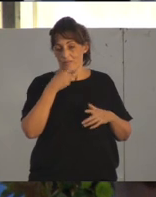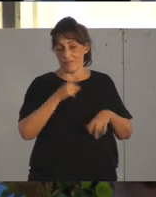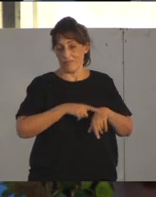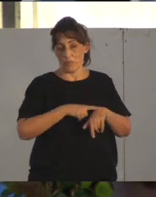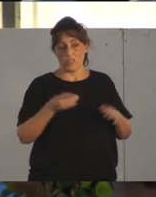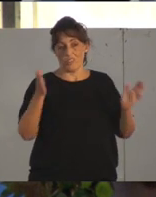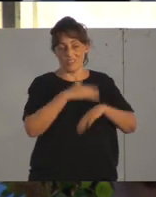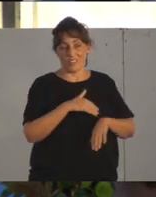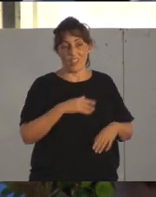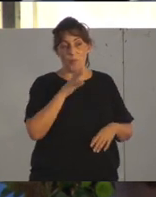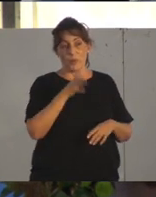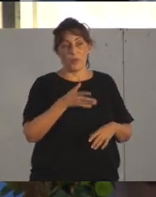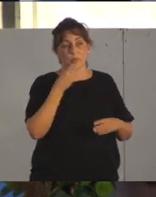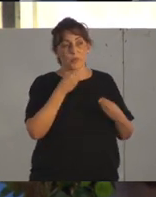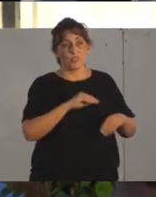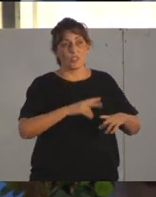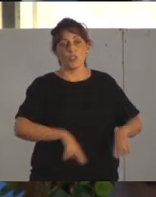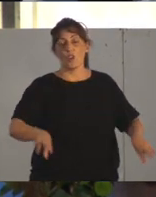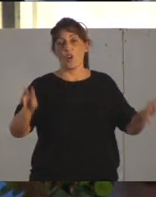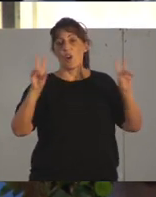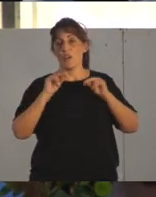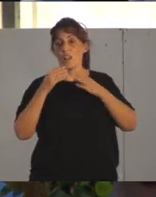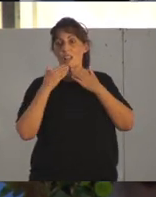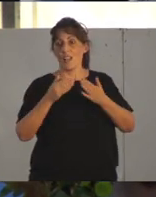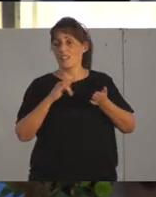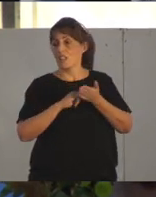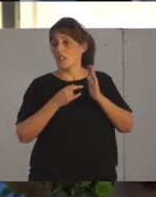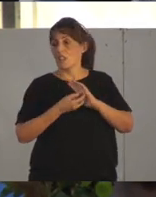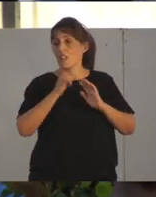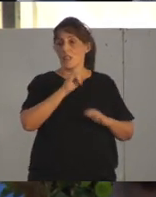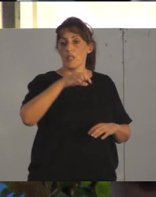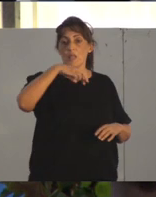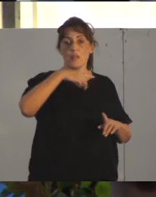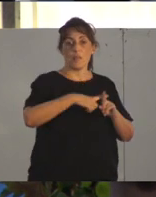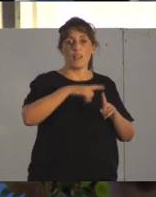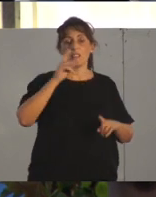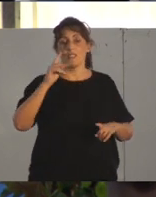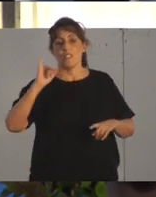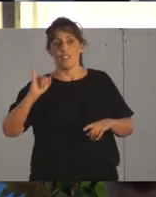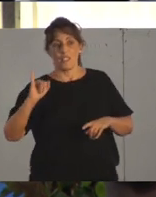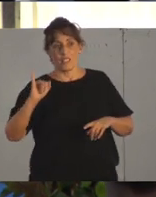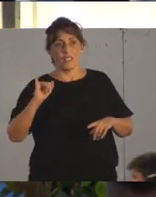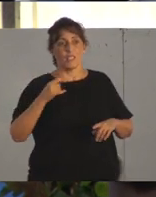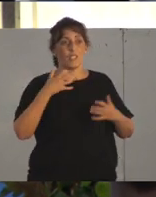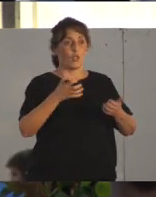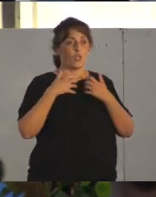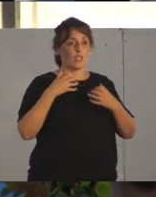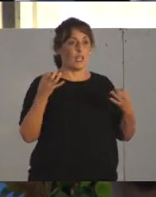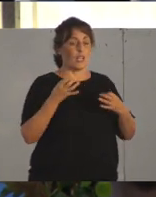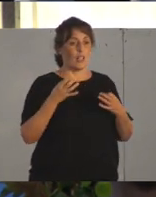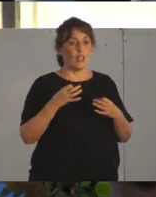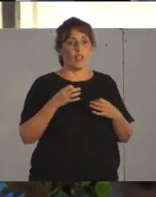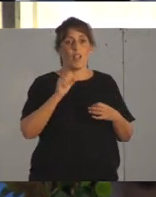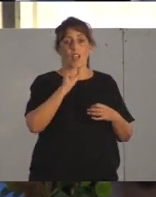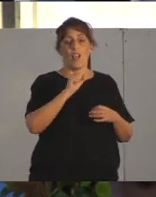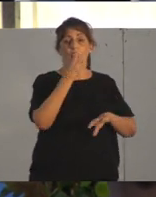no me da tiempo. Por lo tanto, acabo diciendo que gracias a este proyecto de I+D+I hemos conseguido crear una app